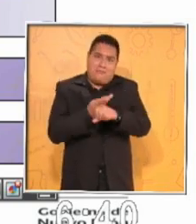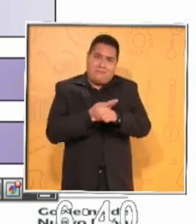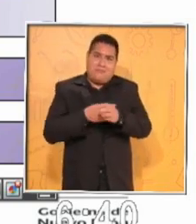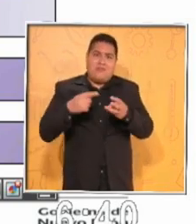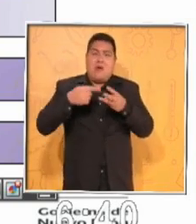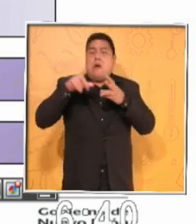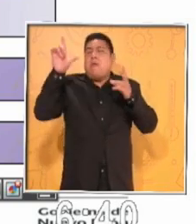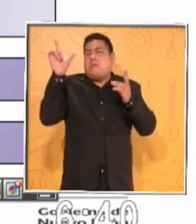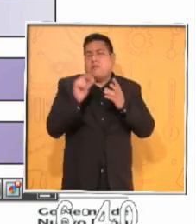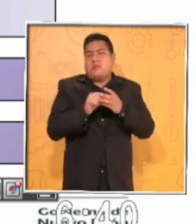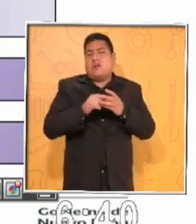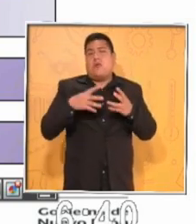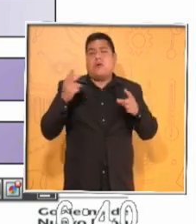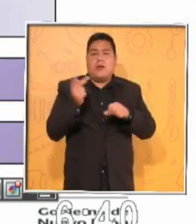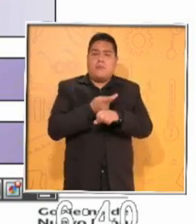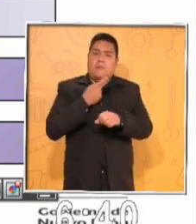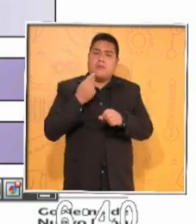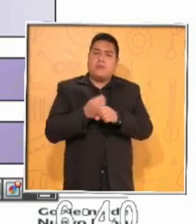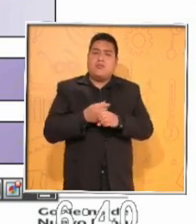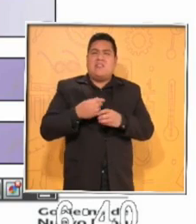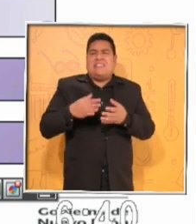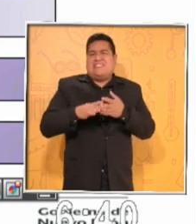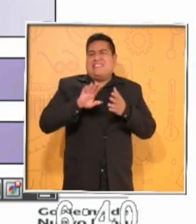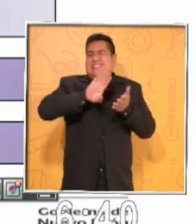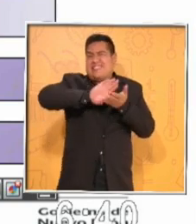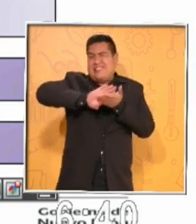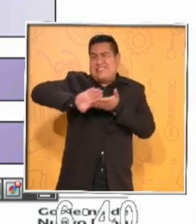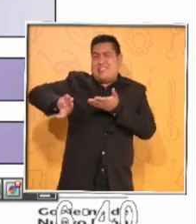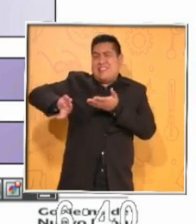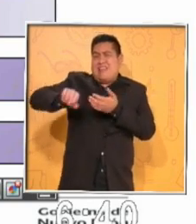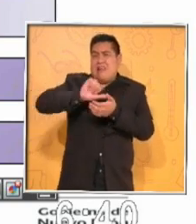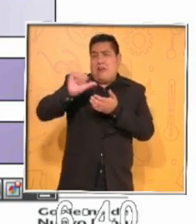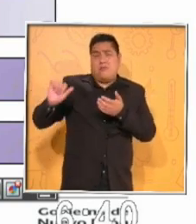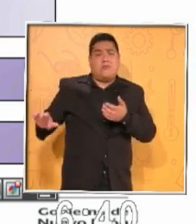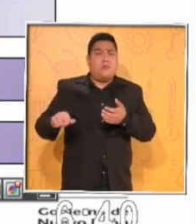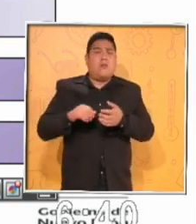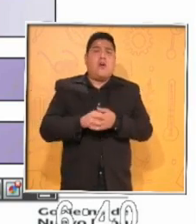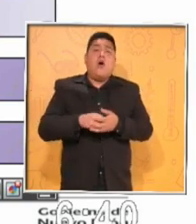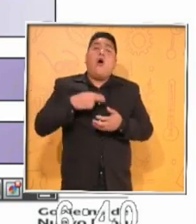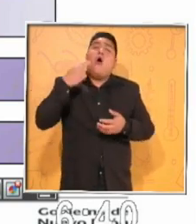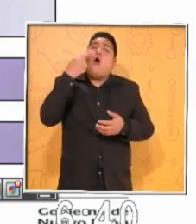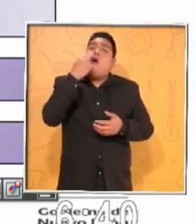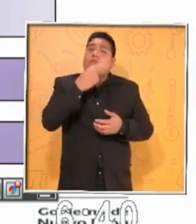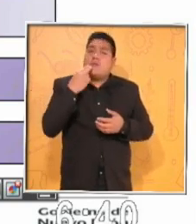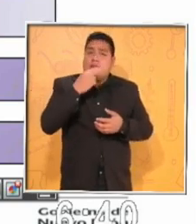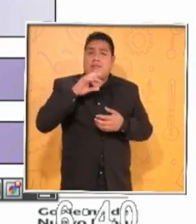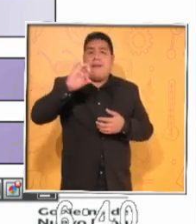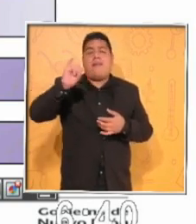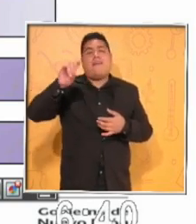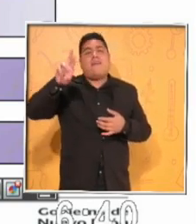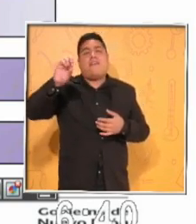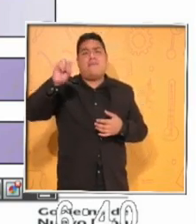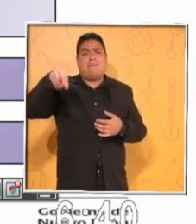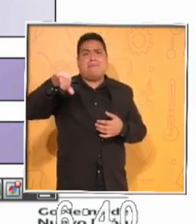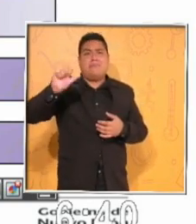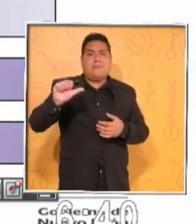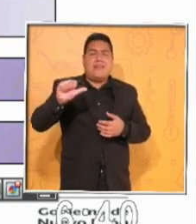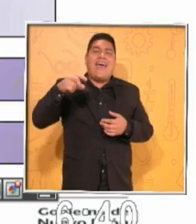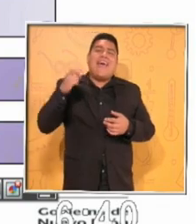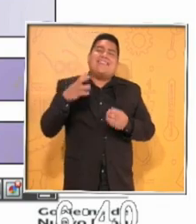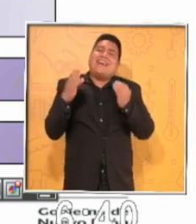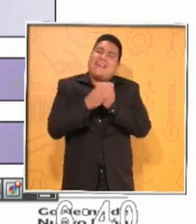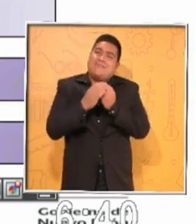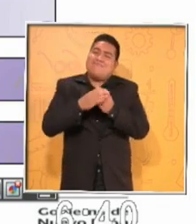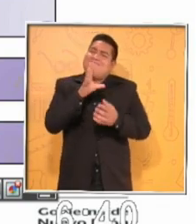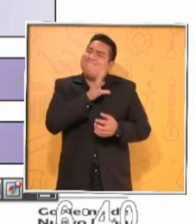a los sentimientos, desacreditar al oponente y utilizar la ironía. Esta clase me